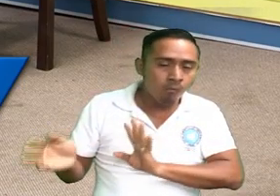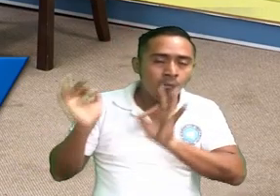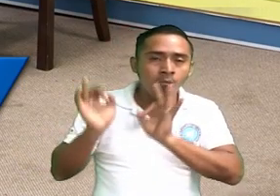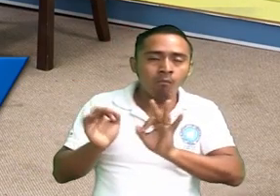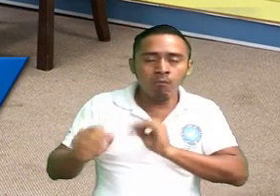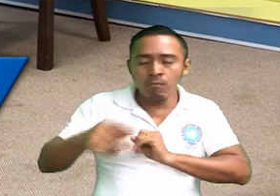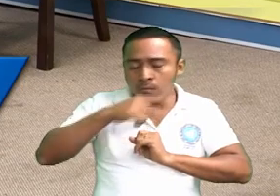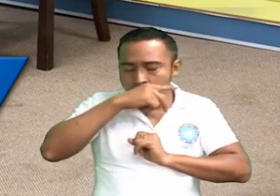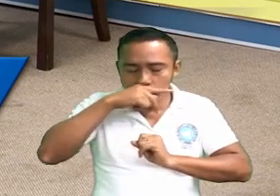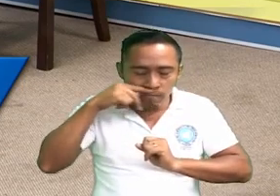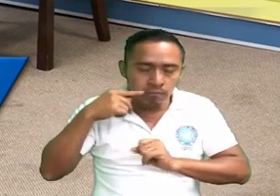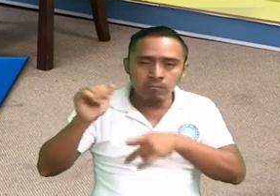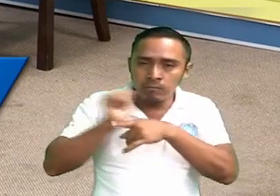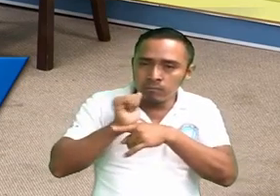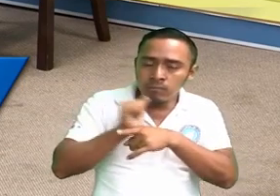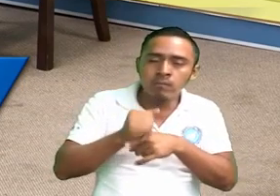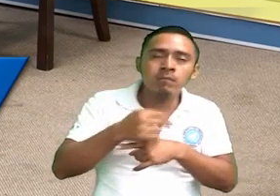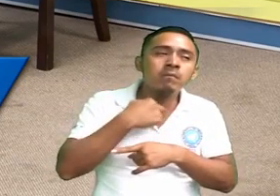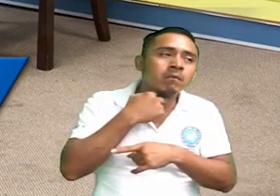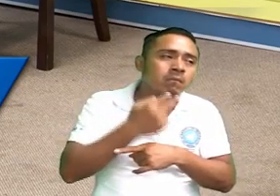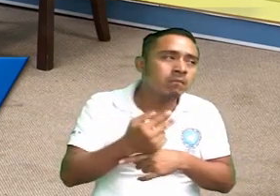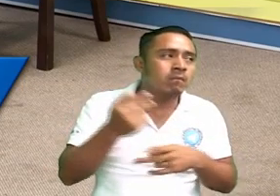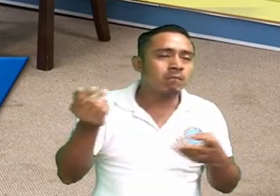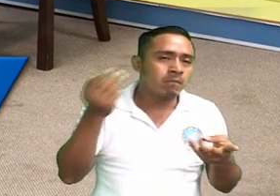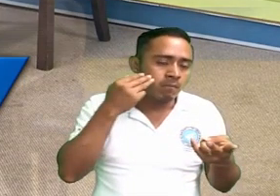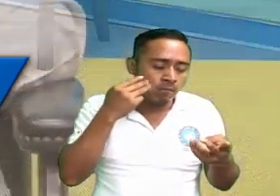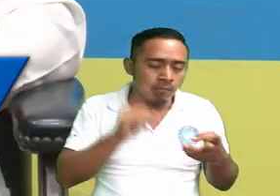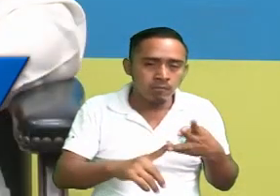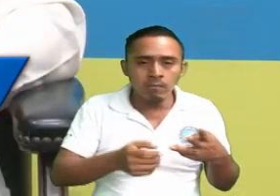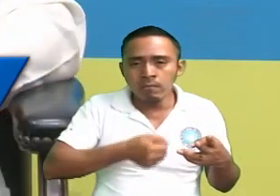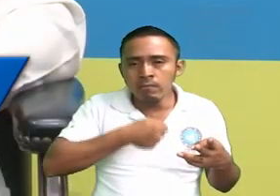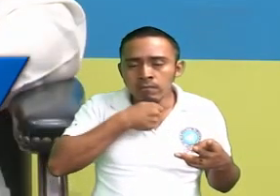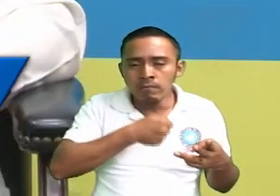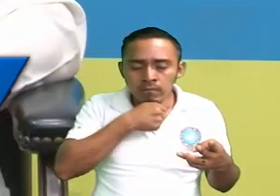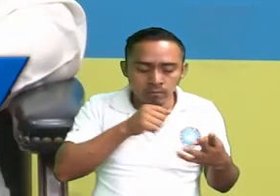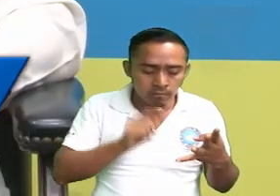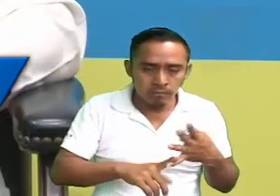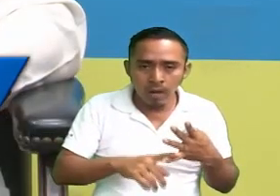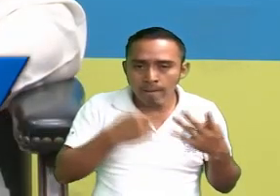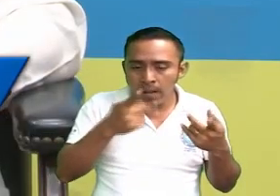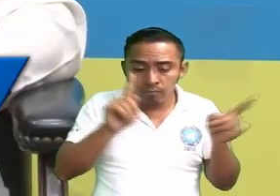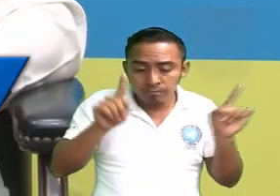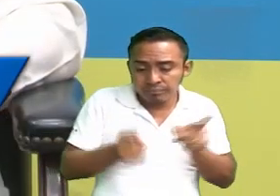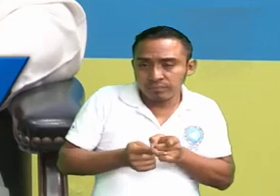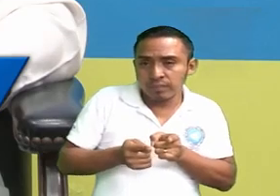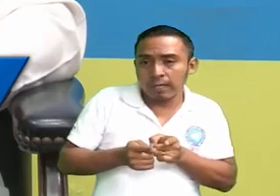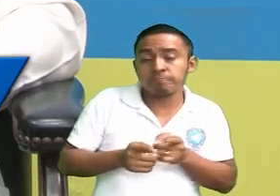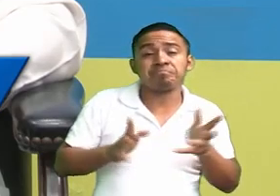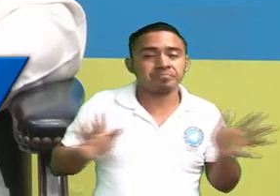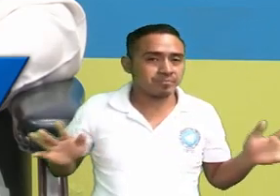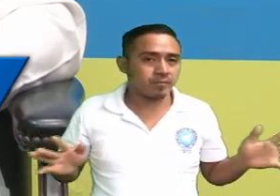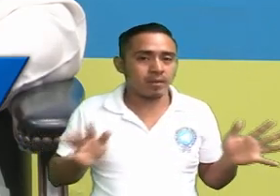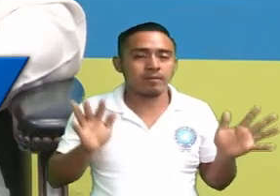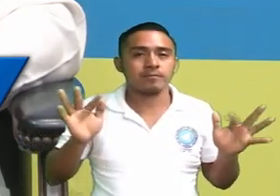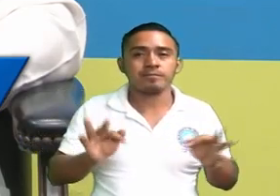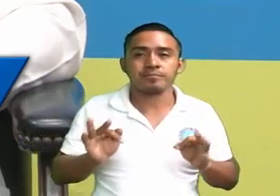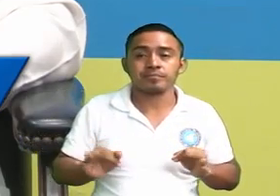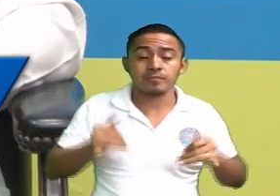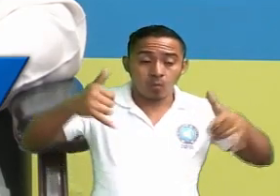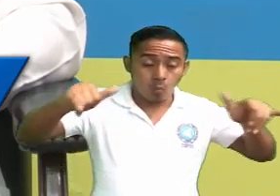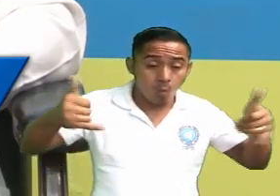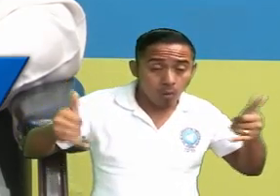hay, entonces el padre tiene que dedicarle de 1 a 2 horas con el niño en conversación, a